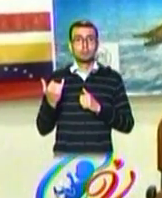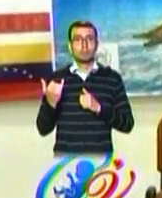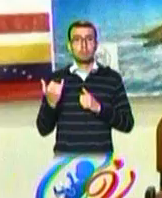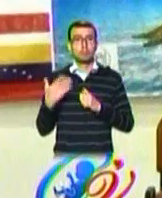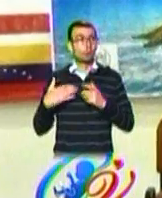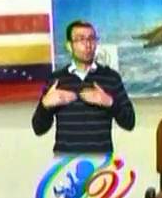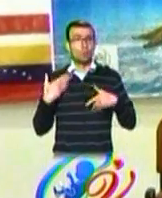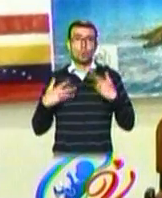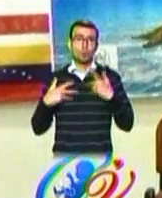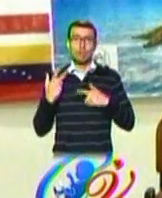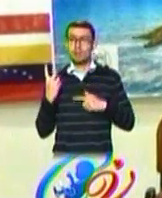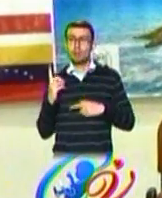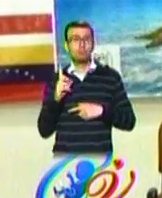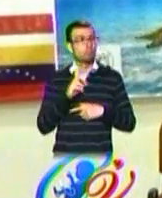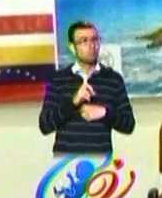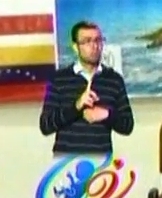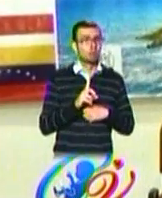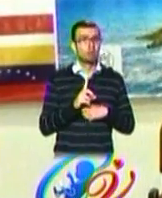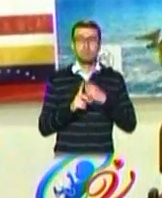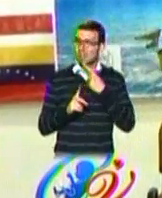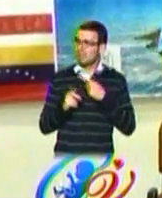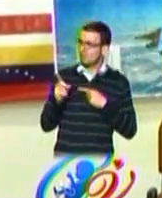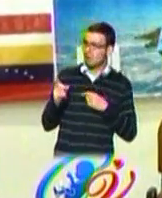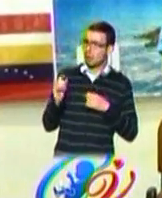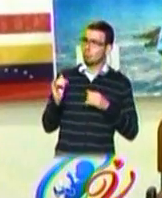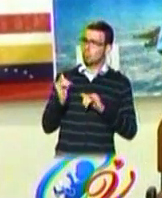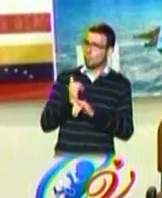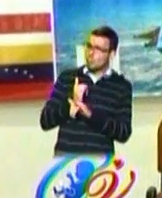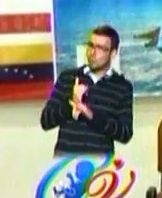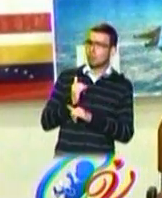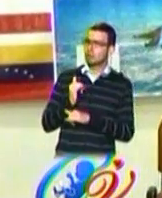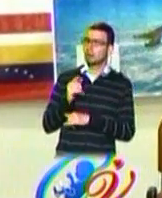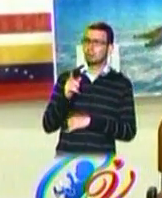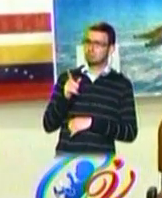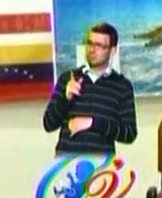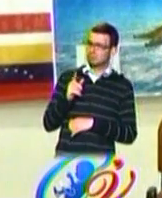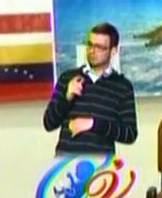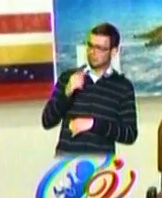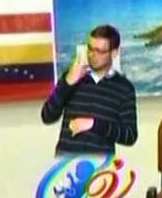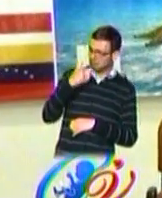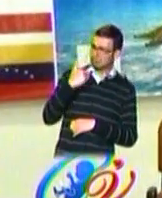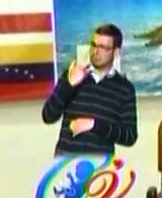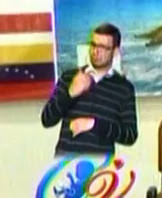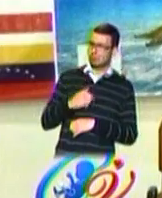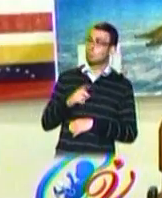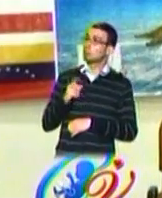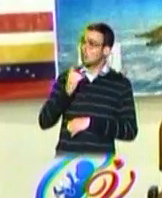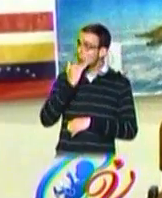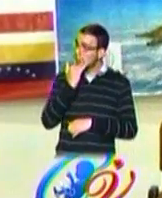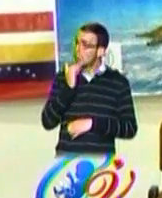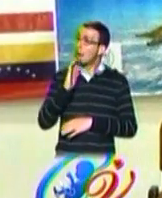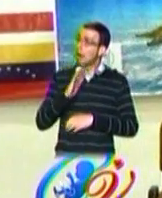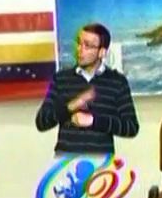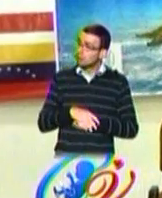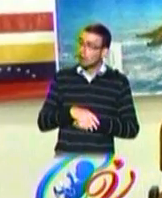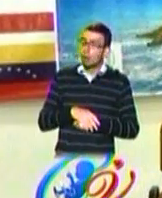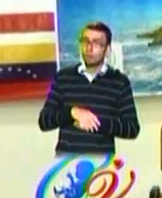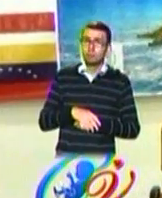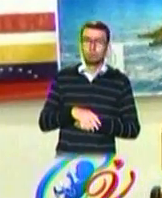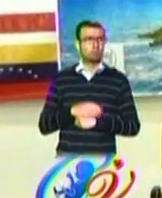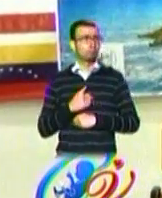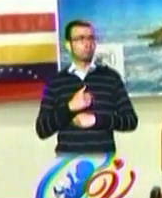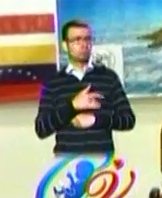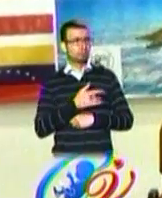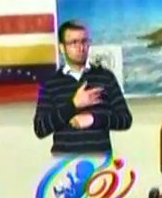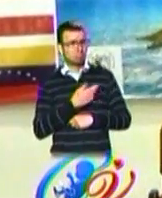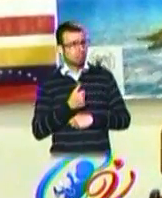amiga y dice, ¿cómo estás de flaca y de acabada? Usted tiene que... algo le está pasando a usted porque este está...